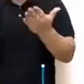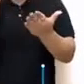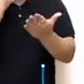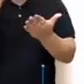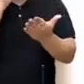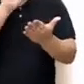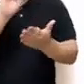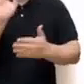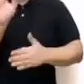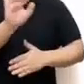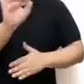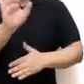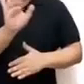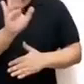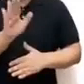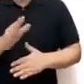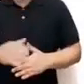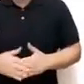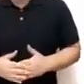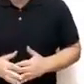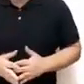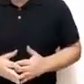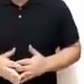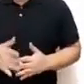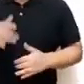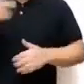Lavar.